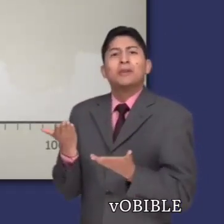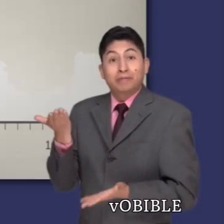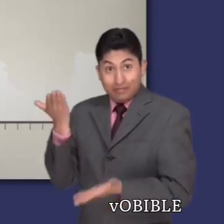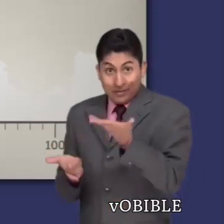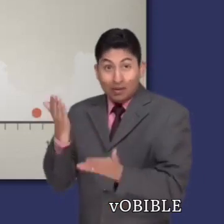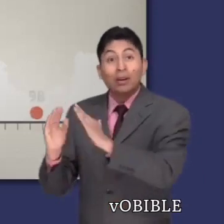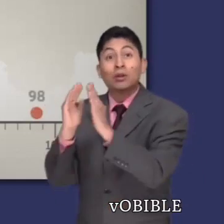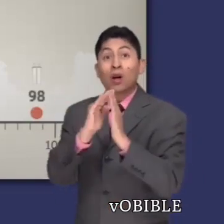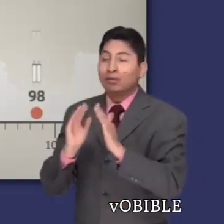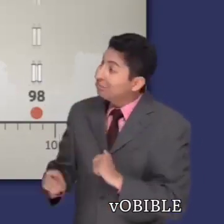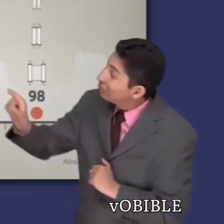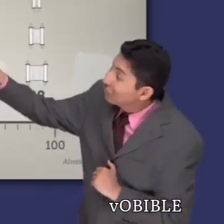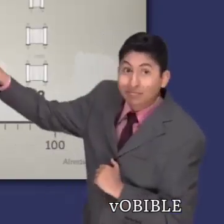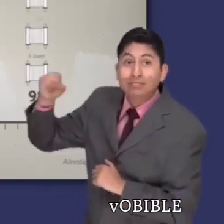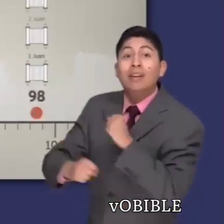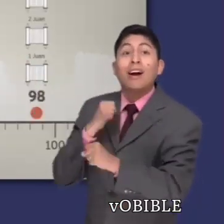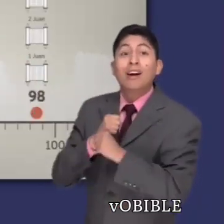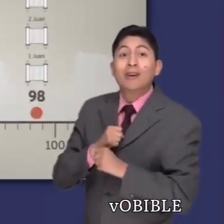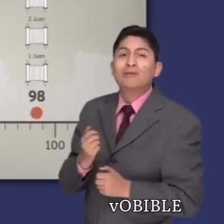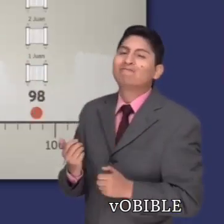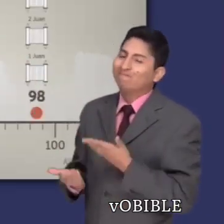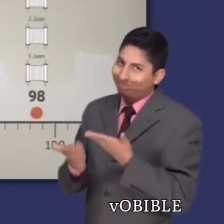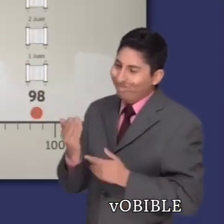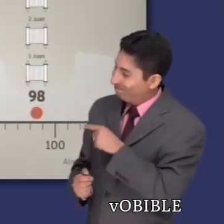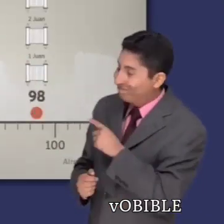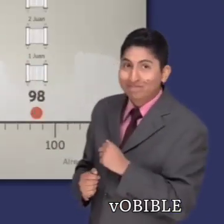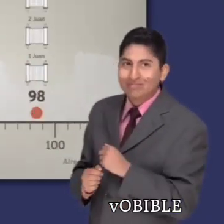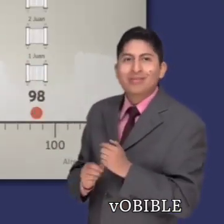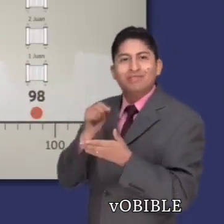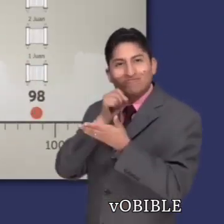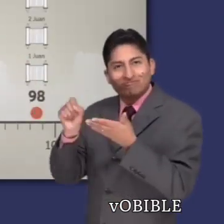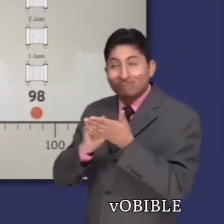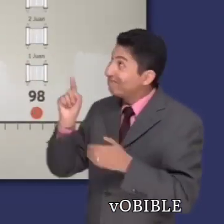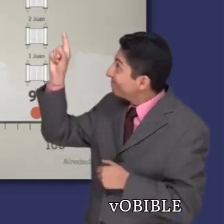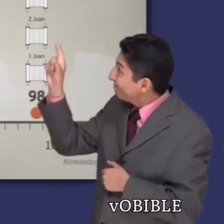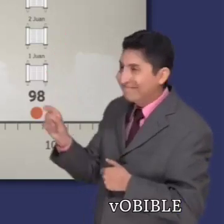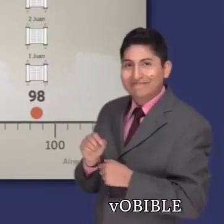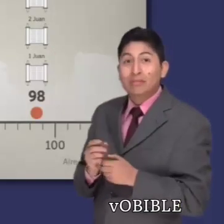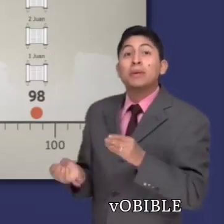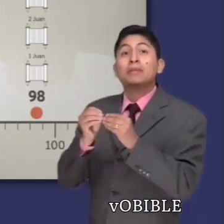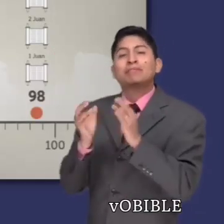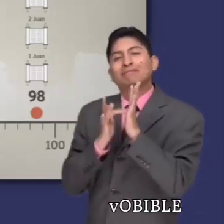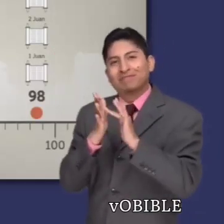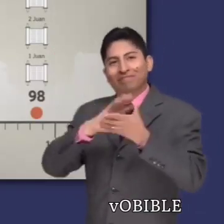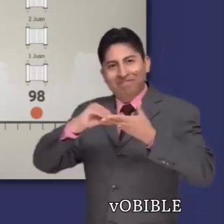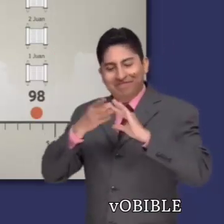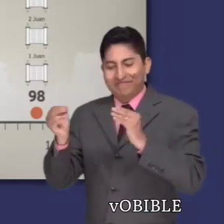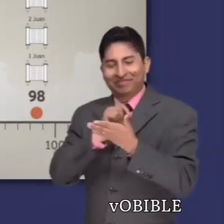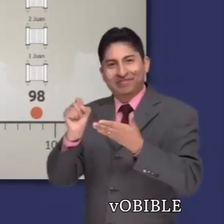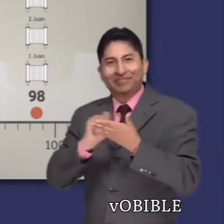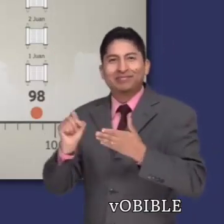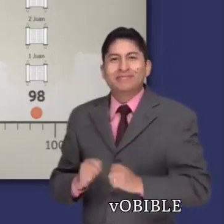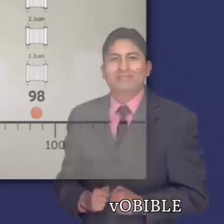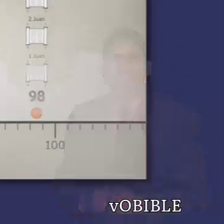en Éfeso o cerca de allí cuando escribió sus cartas alrededor del año 98. También escribió su evangelio